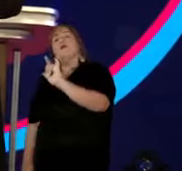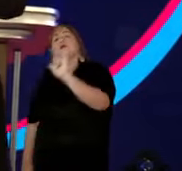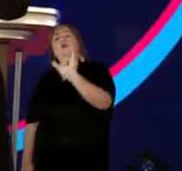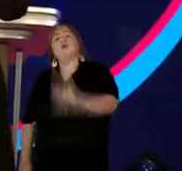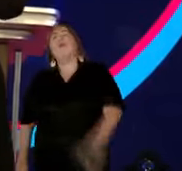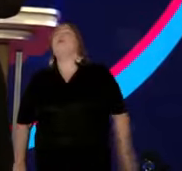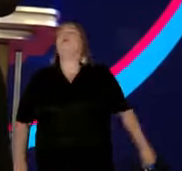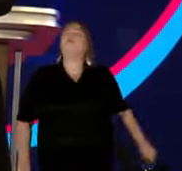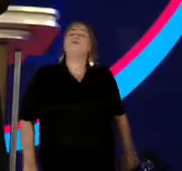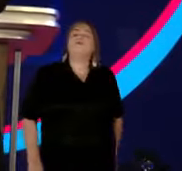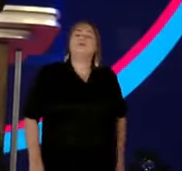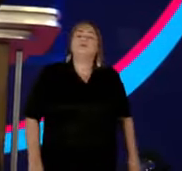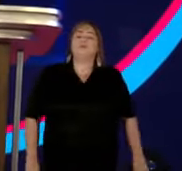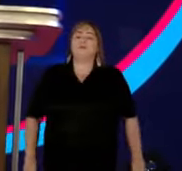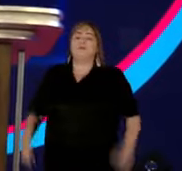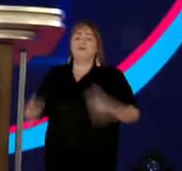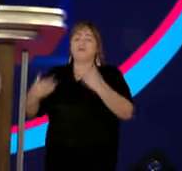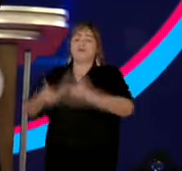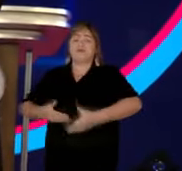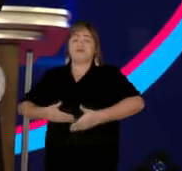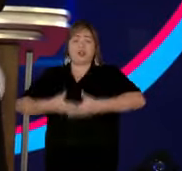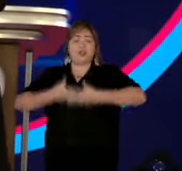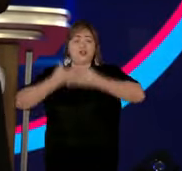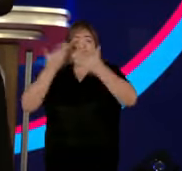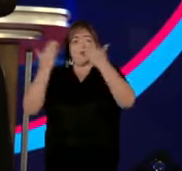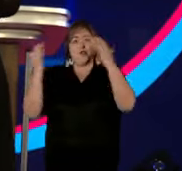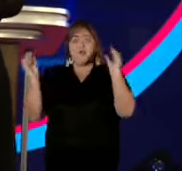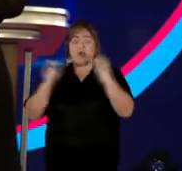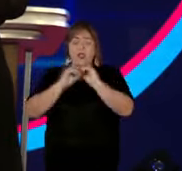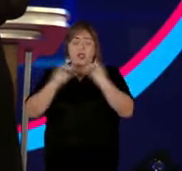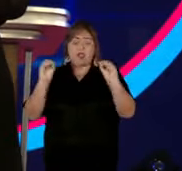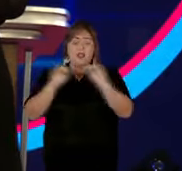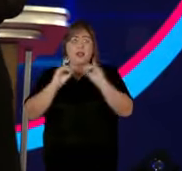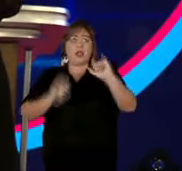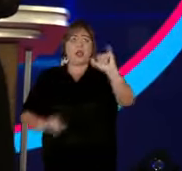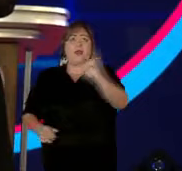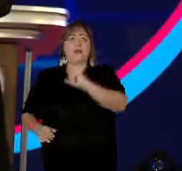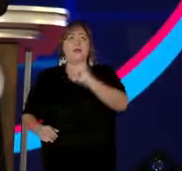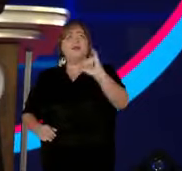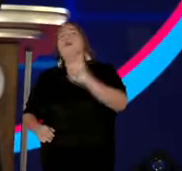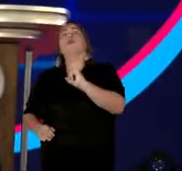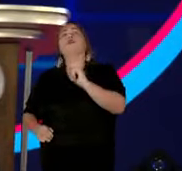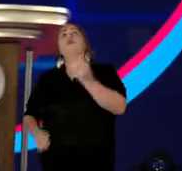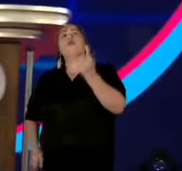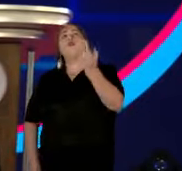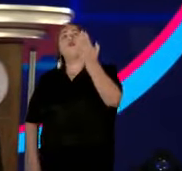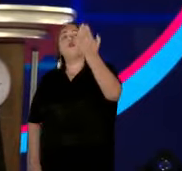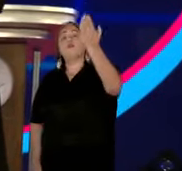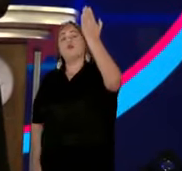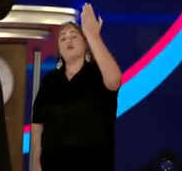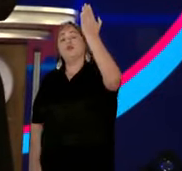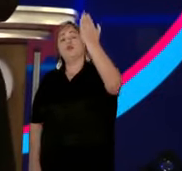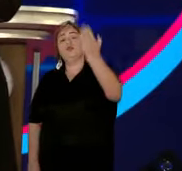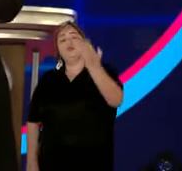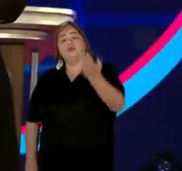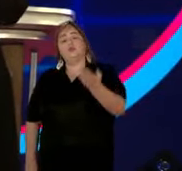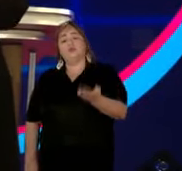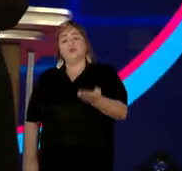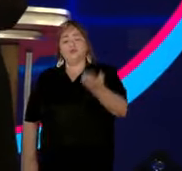amo. No hay nadie como tú. No hay nadie como